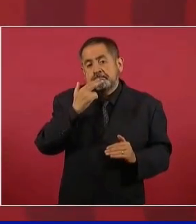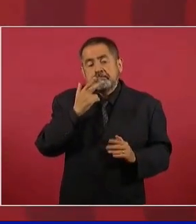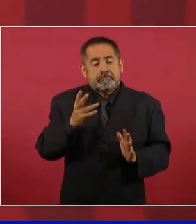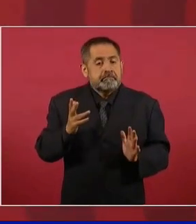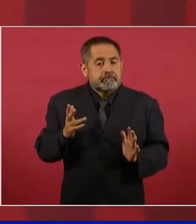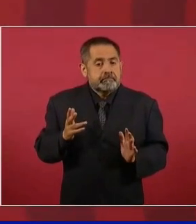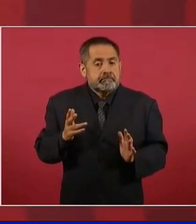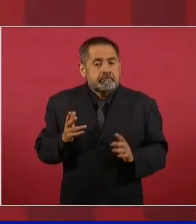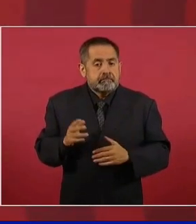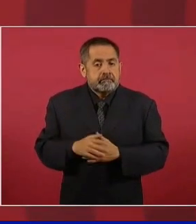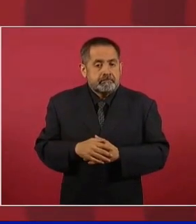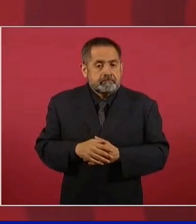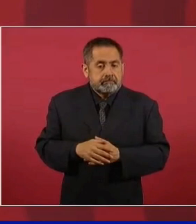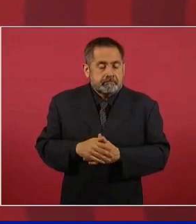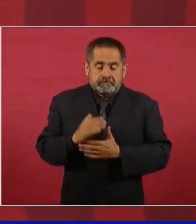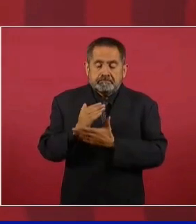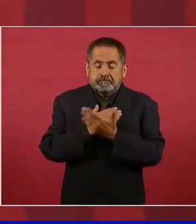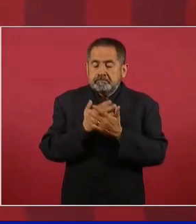la desigualdad,